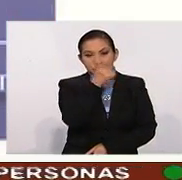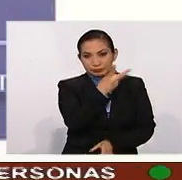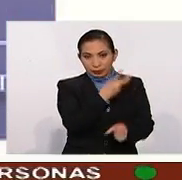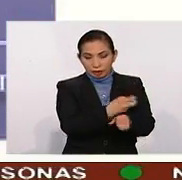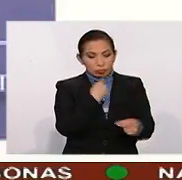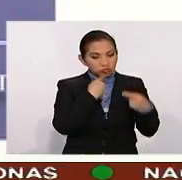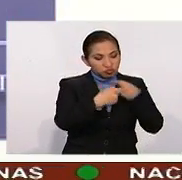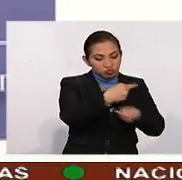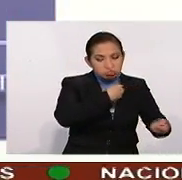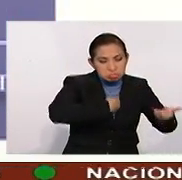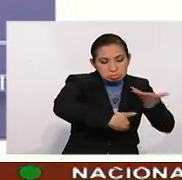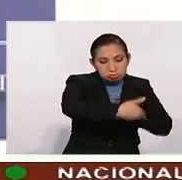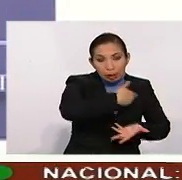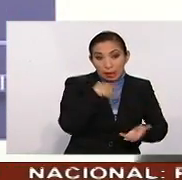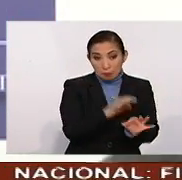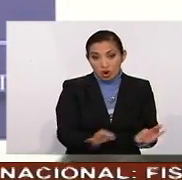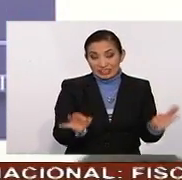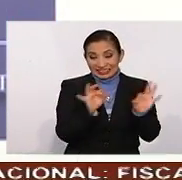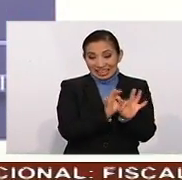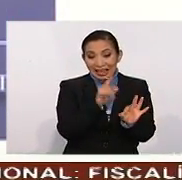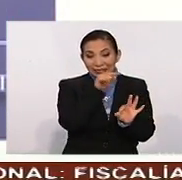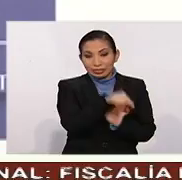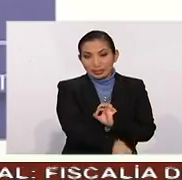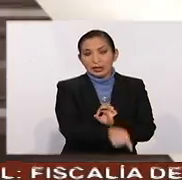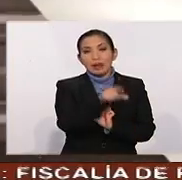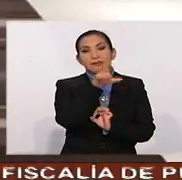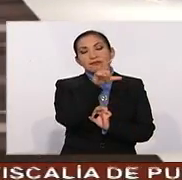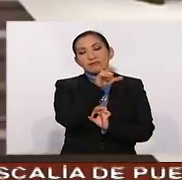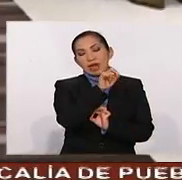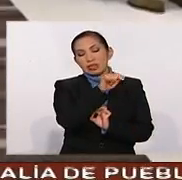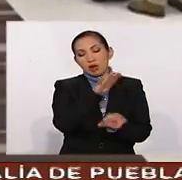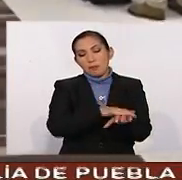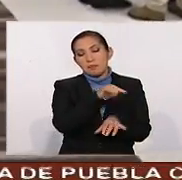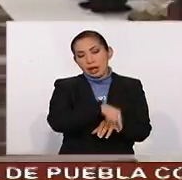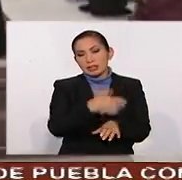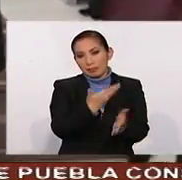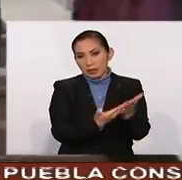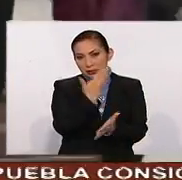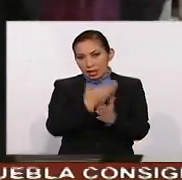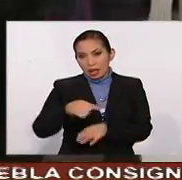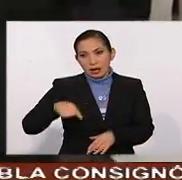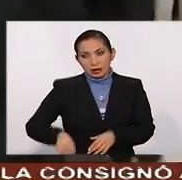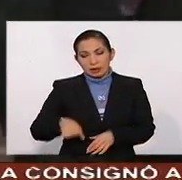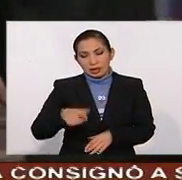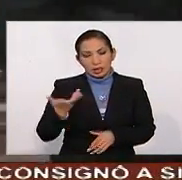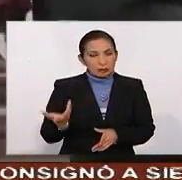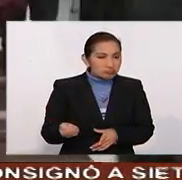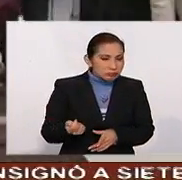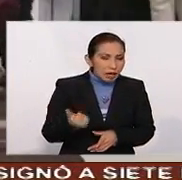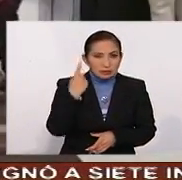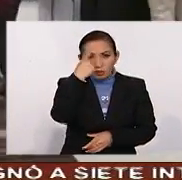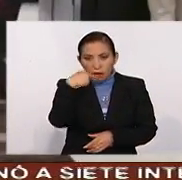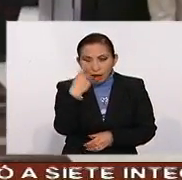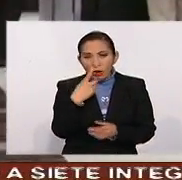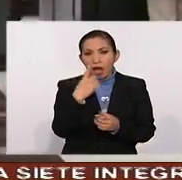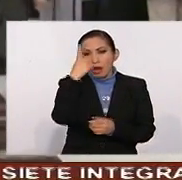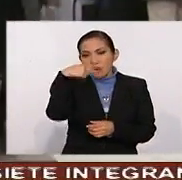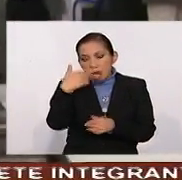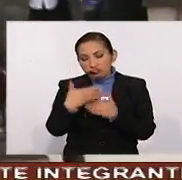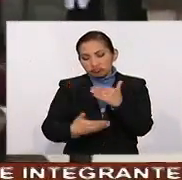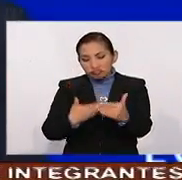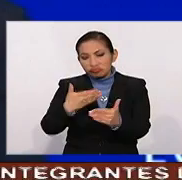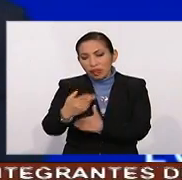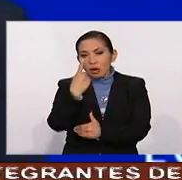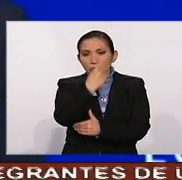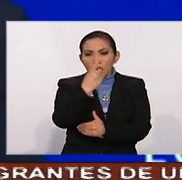segundo debate importante de la veintena o más que ha habido ya esta mañana, porque aquí prácticamente cada hora hay uno o